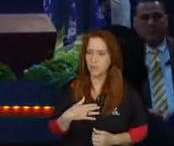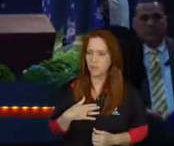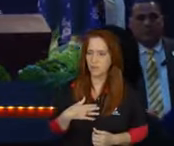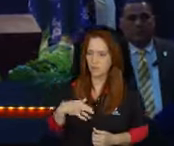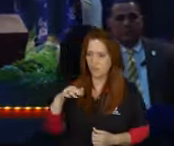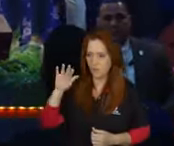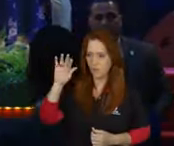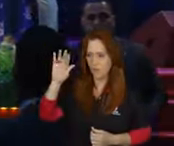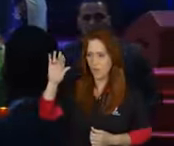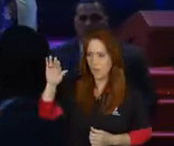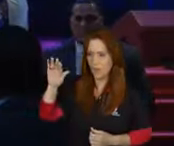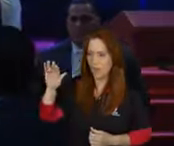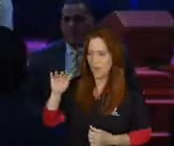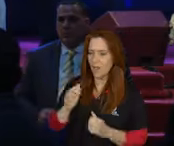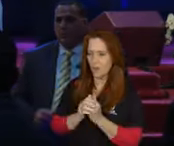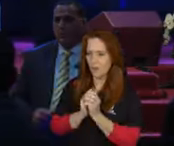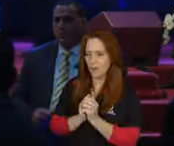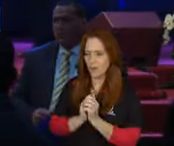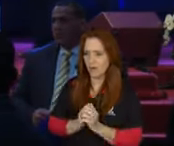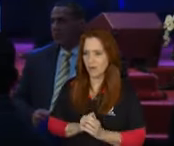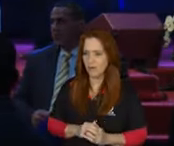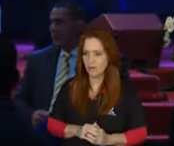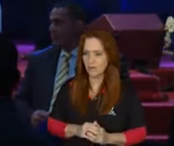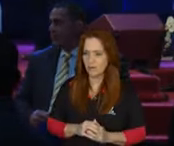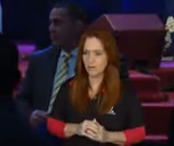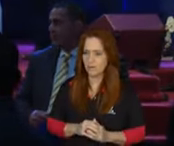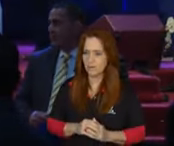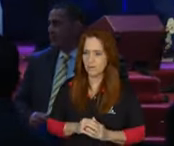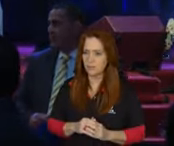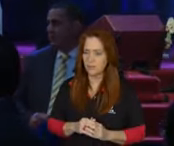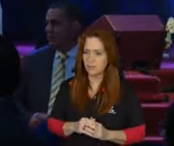gocé. ¿Cuánto tiempo tienes ya?